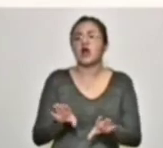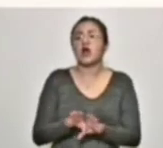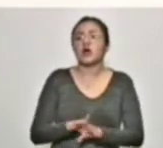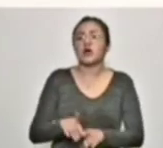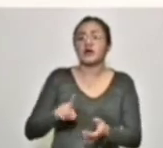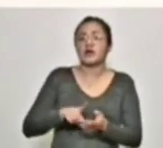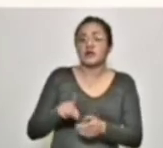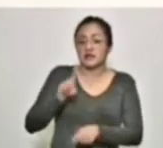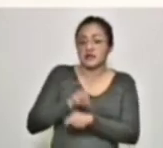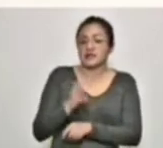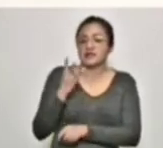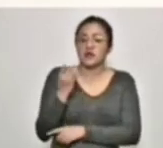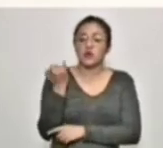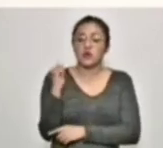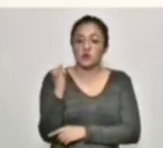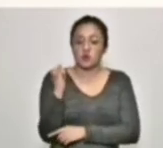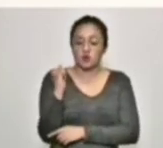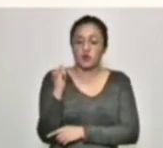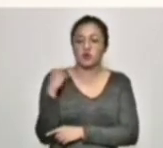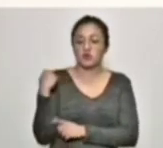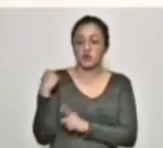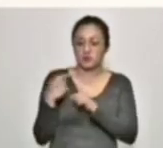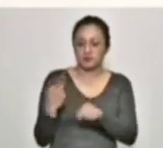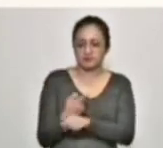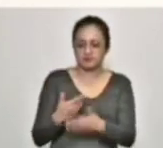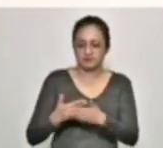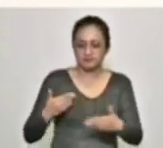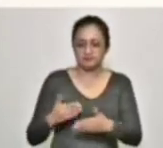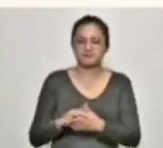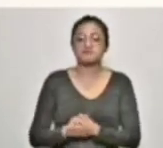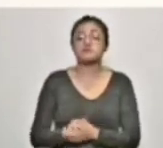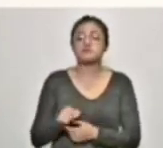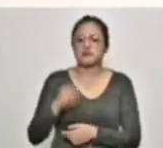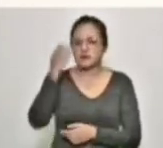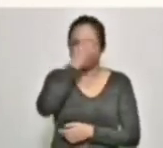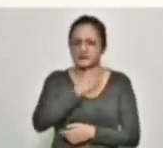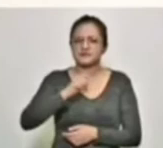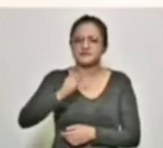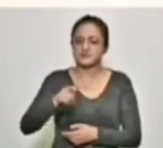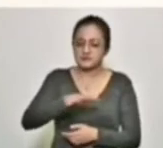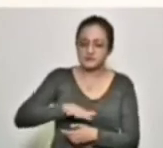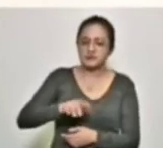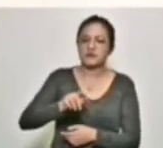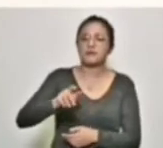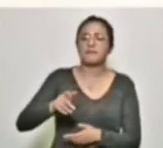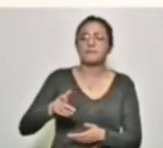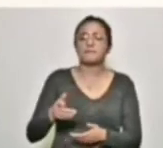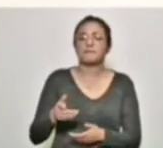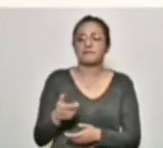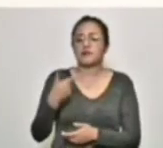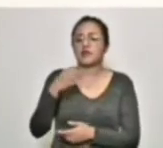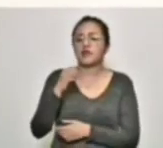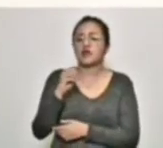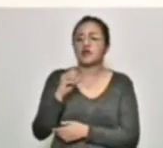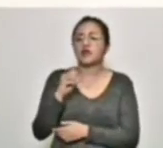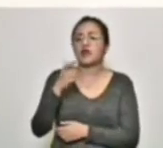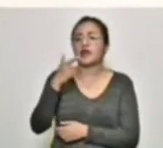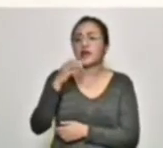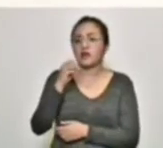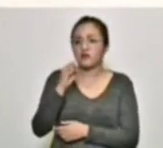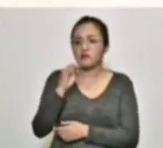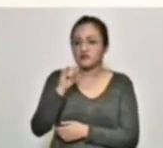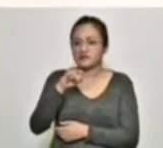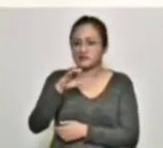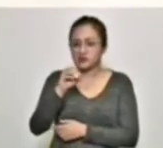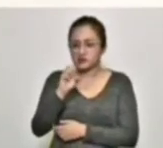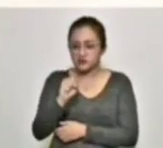física el día 3 de junio de este año. Los estudios que se realizaron en la zona son geofísicos, se